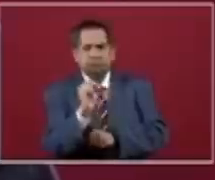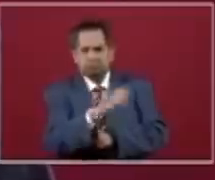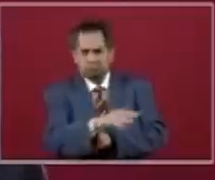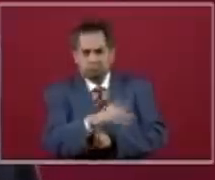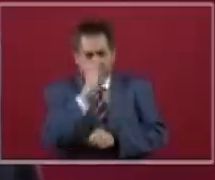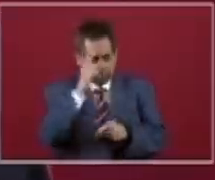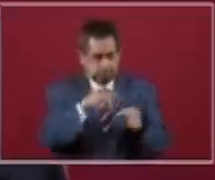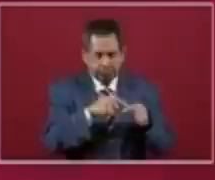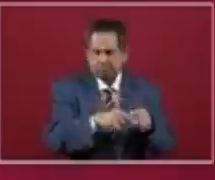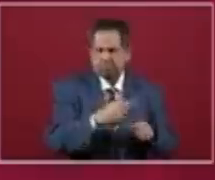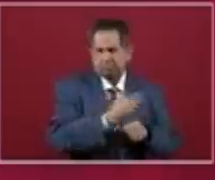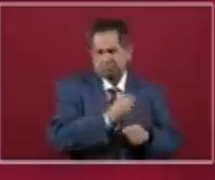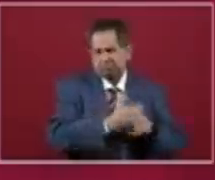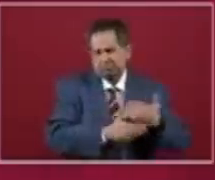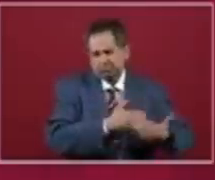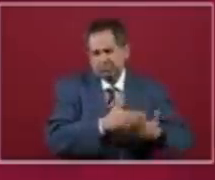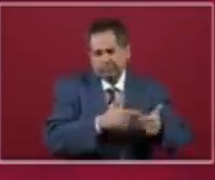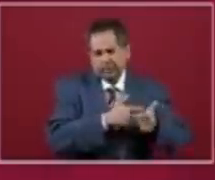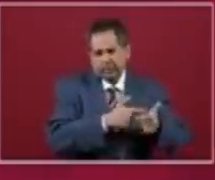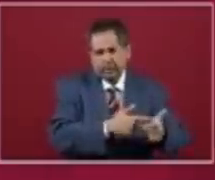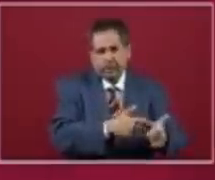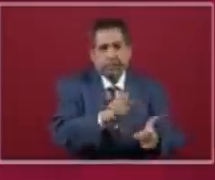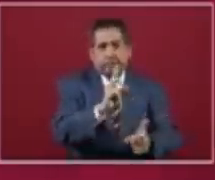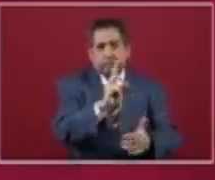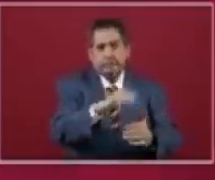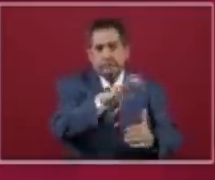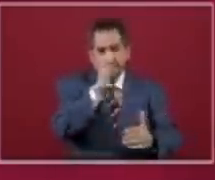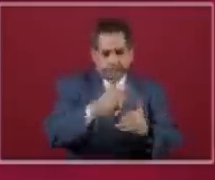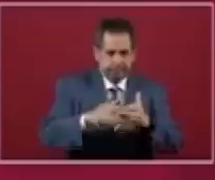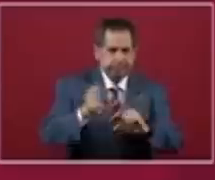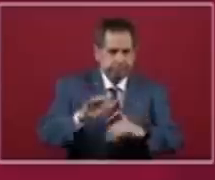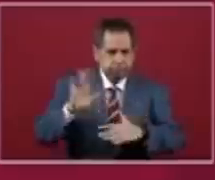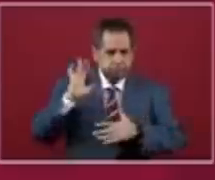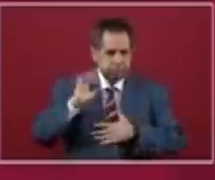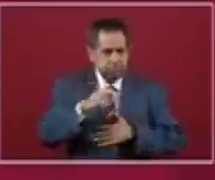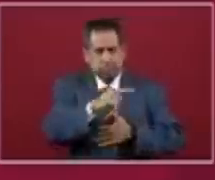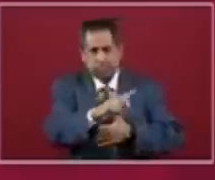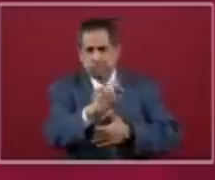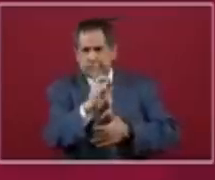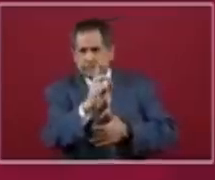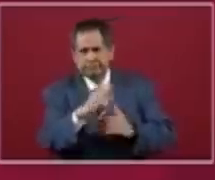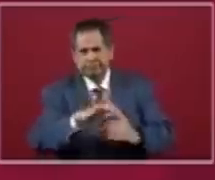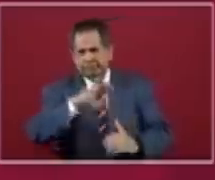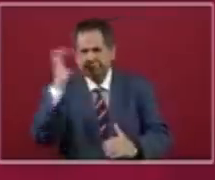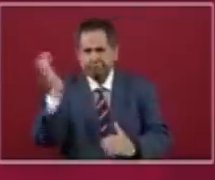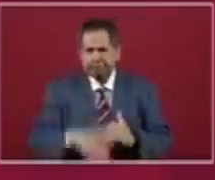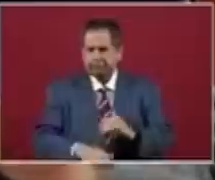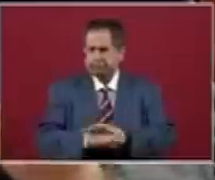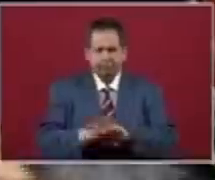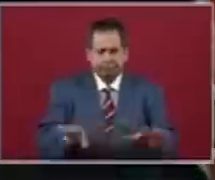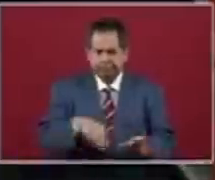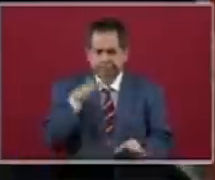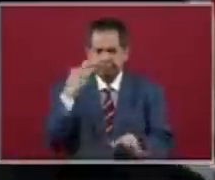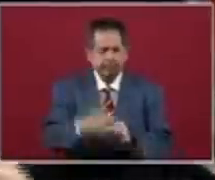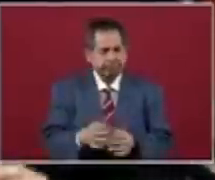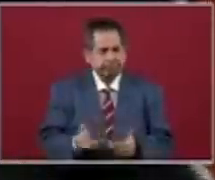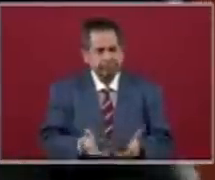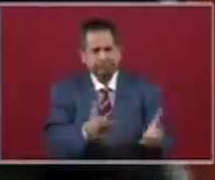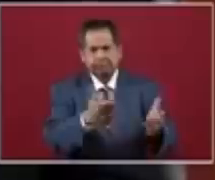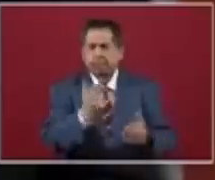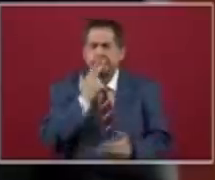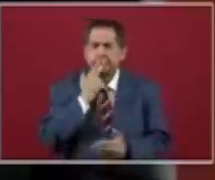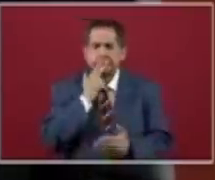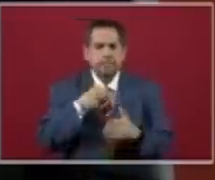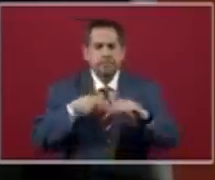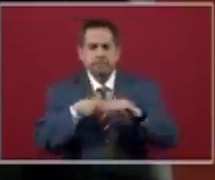en diciembre, es el compromiso que estamos haciendo, que en diciembre ya esté funcionando